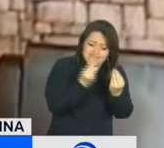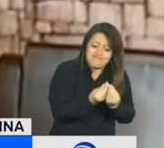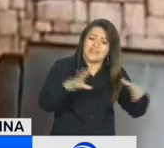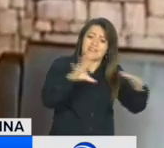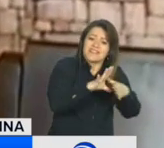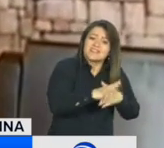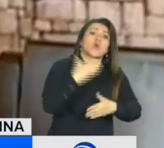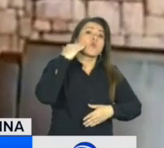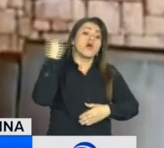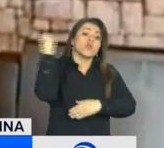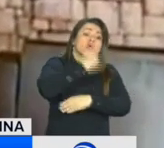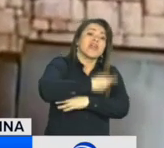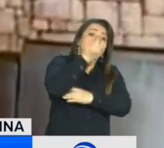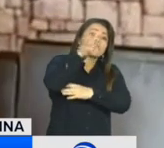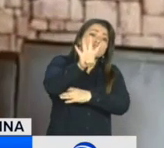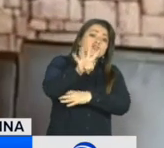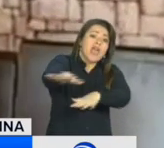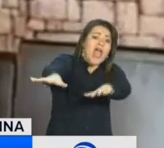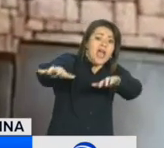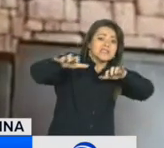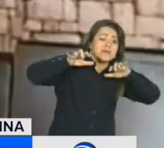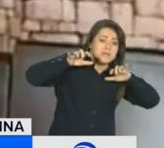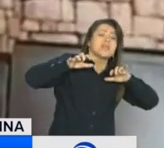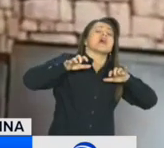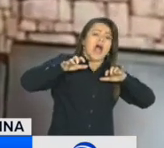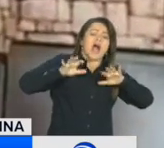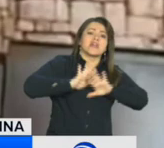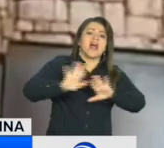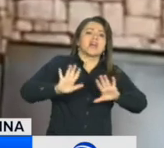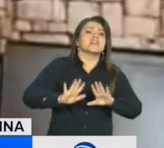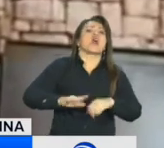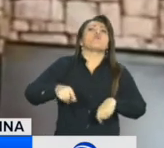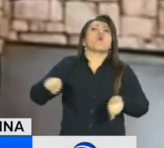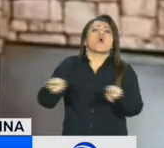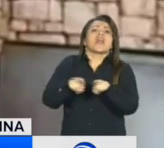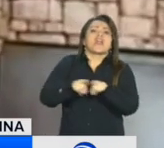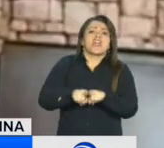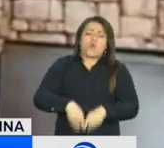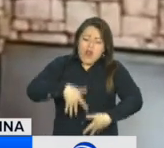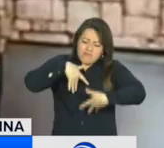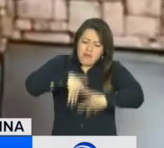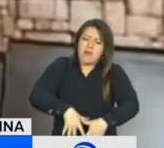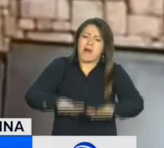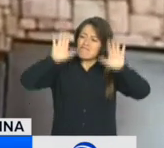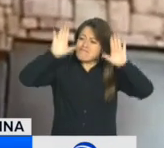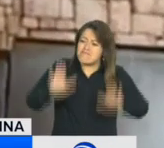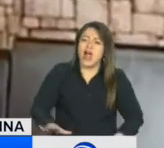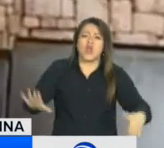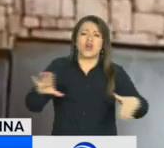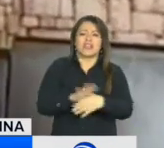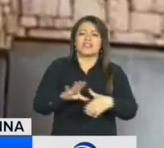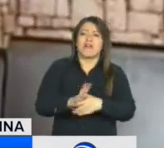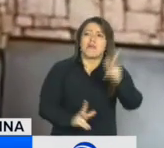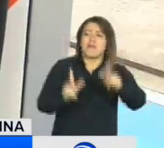14 va a tener una asamblea para fijar la hora cero de un gran cese de actividades en todo